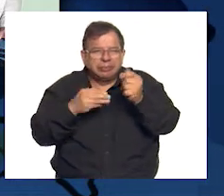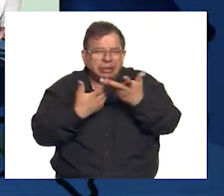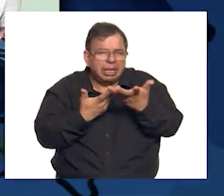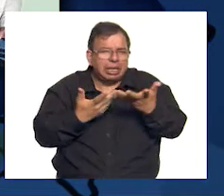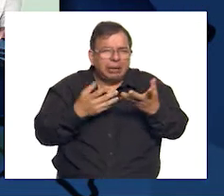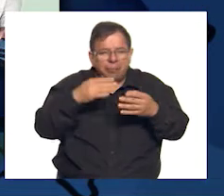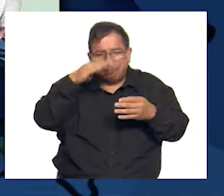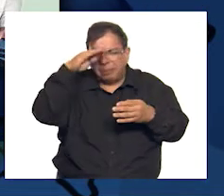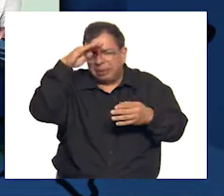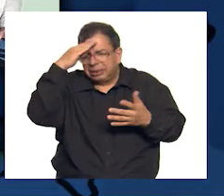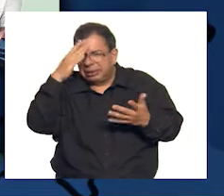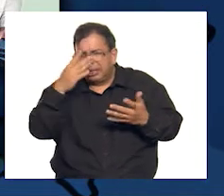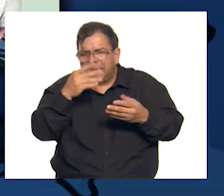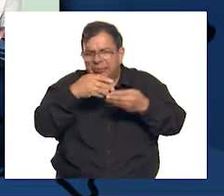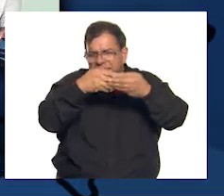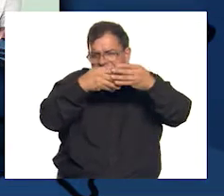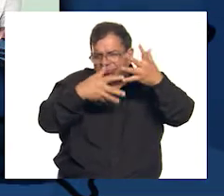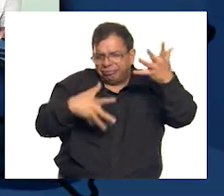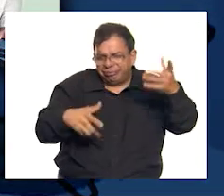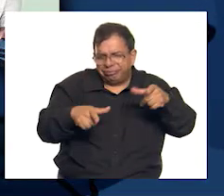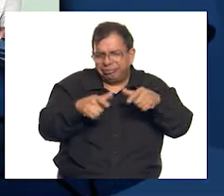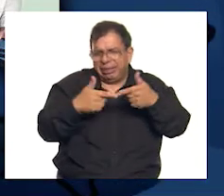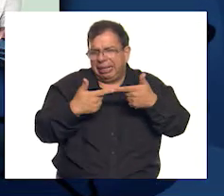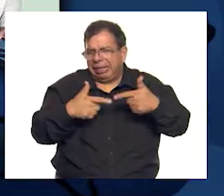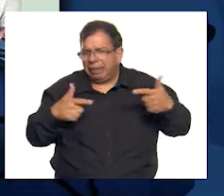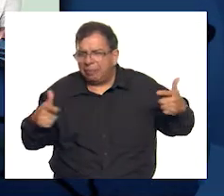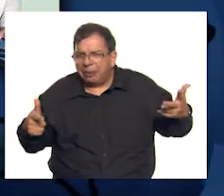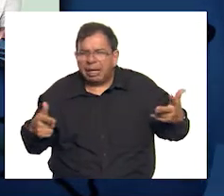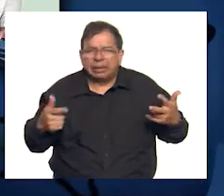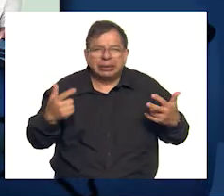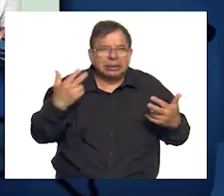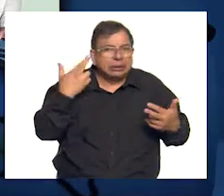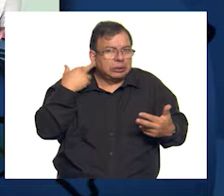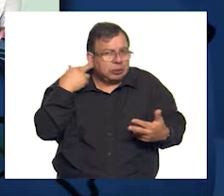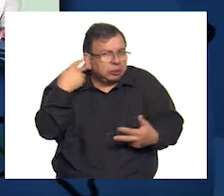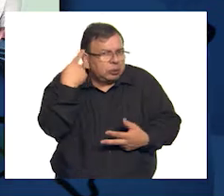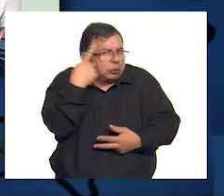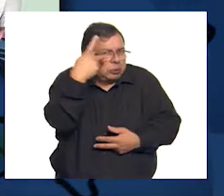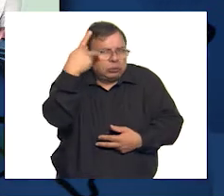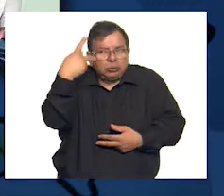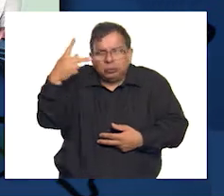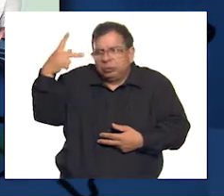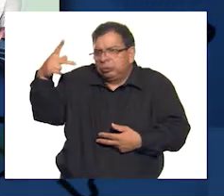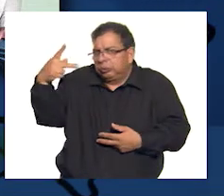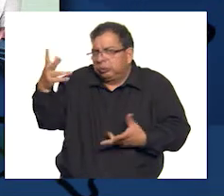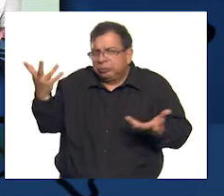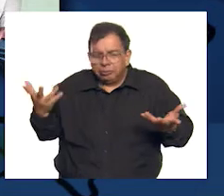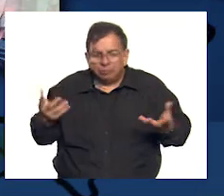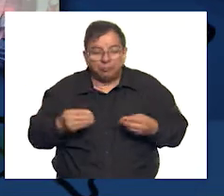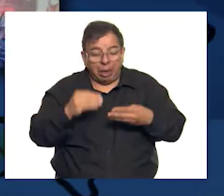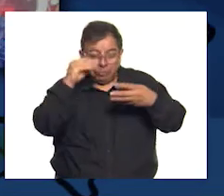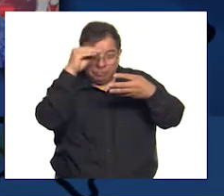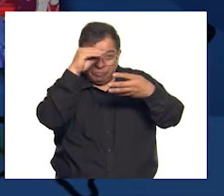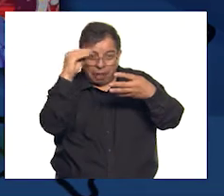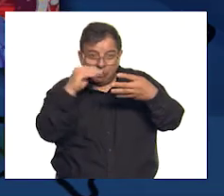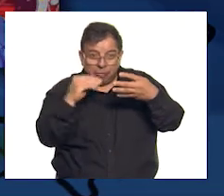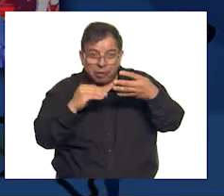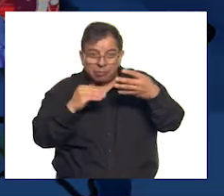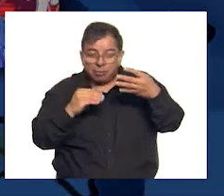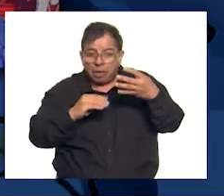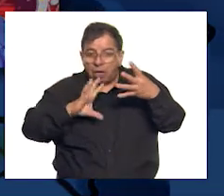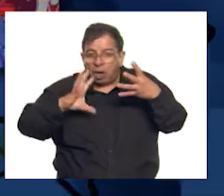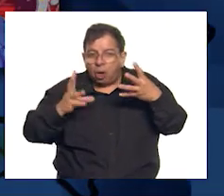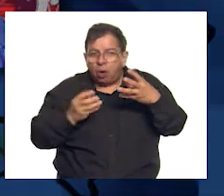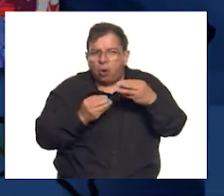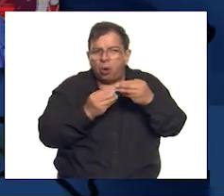de pensar, vocabulario, gramática y sistema fonético exclusivos. Todos esos elementos funcionan